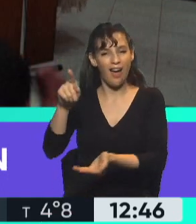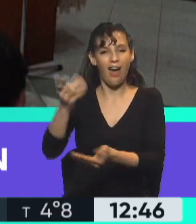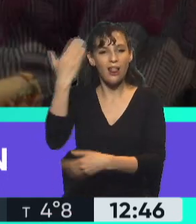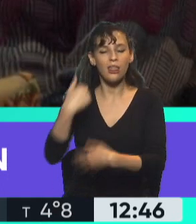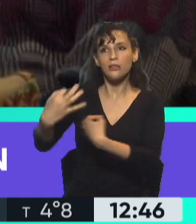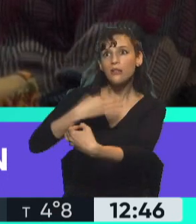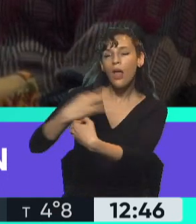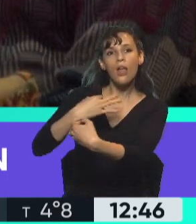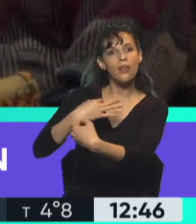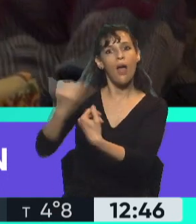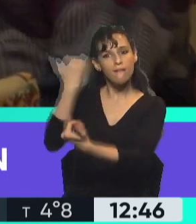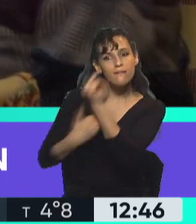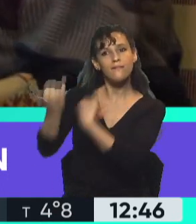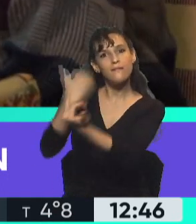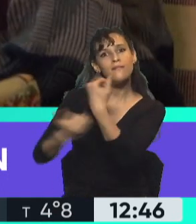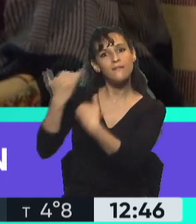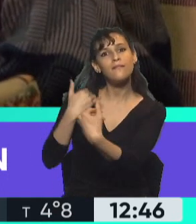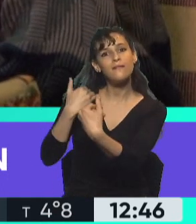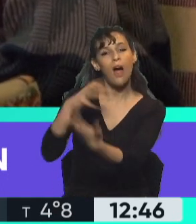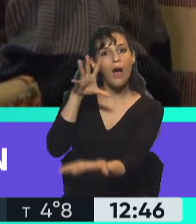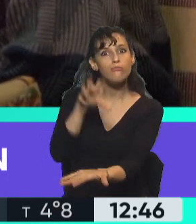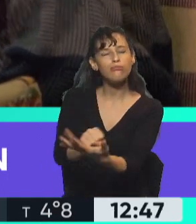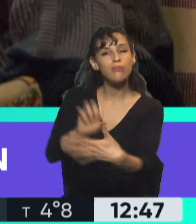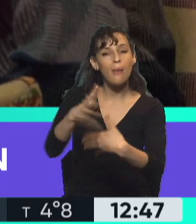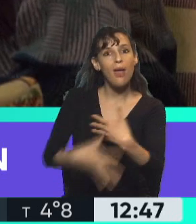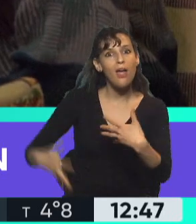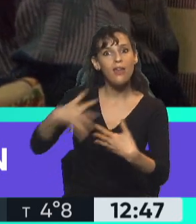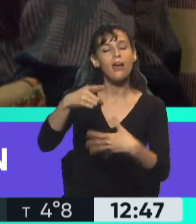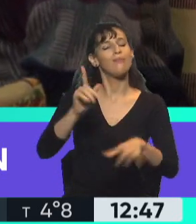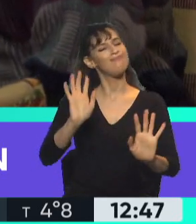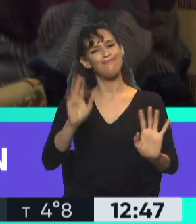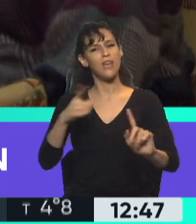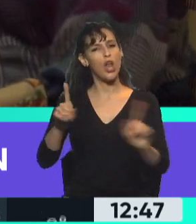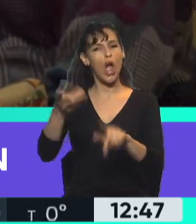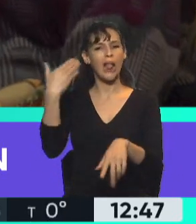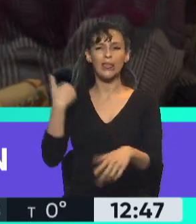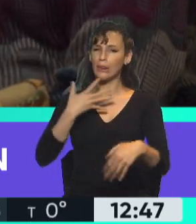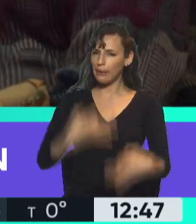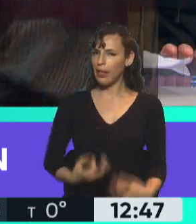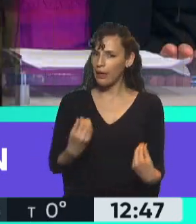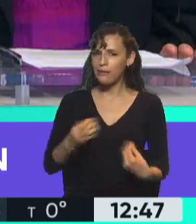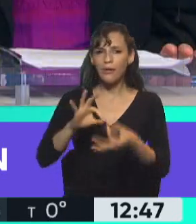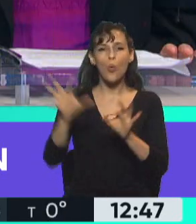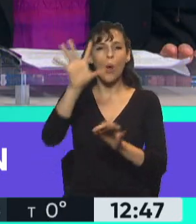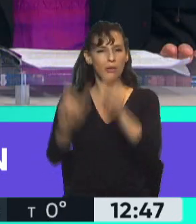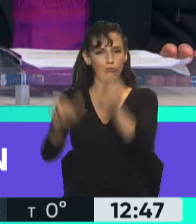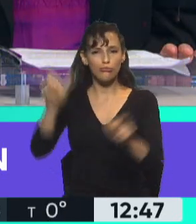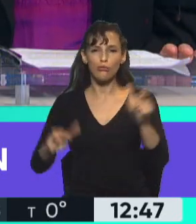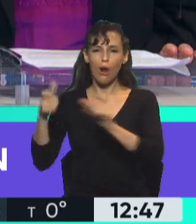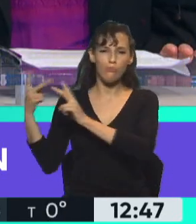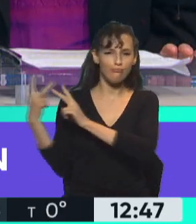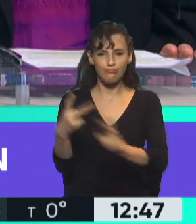para, bueno, pasar a un territorio colonizado por europeos, usurpado. Digo, ha habido